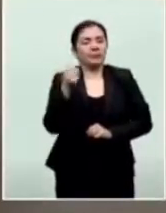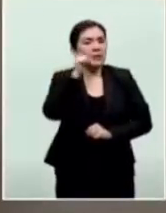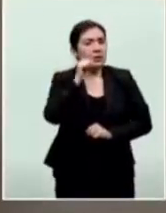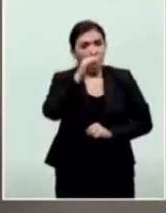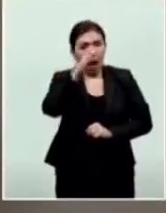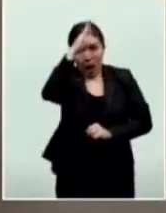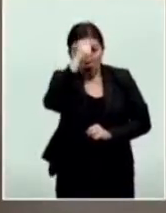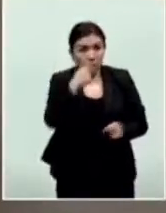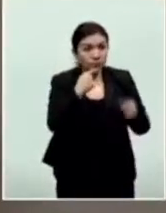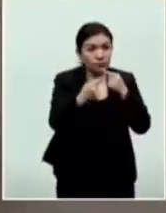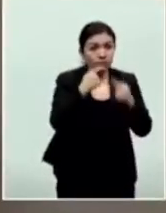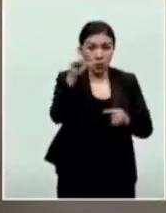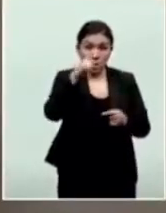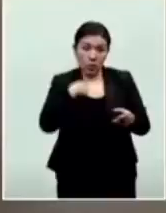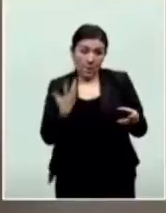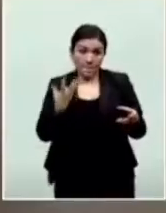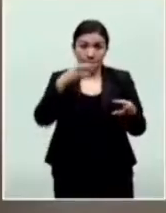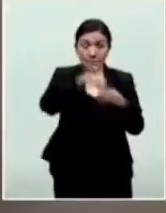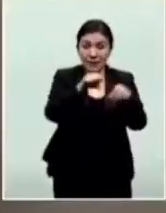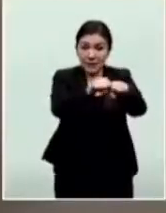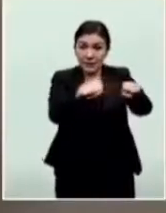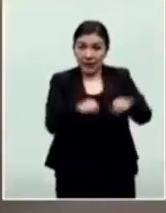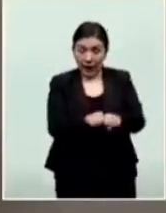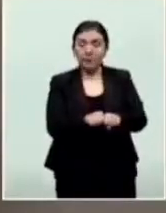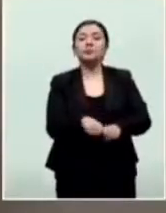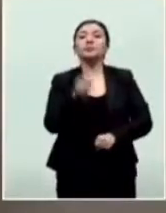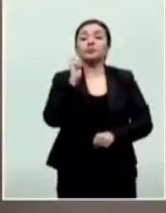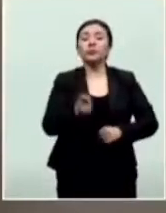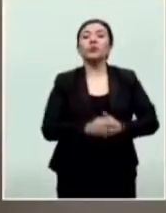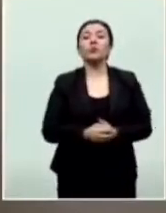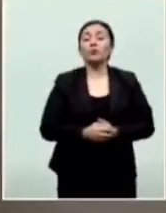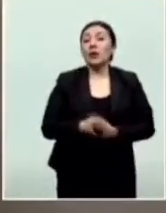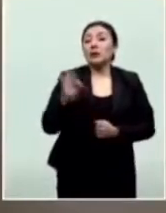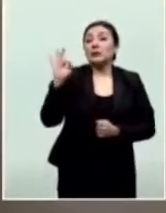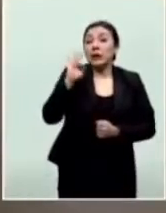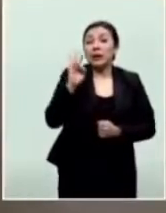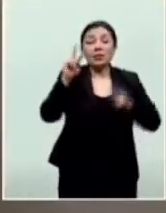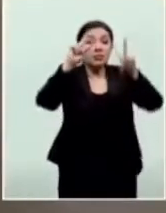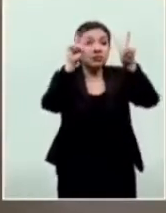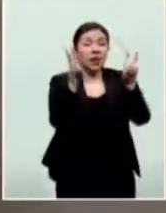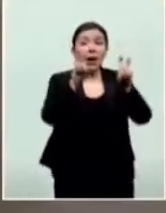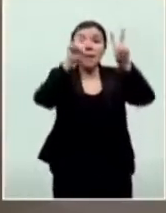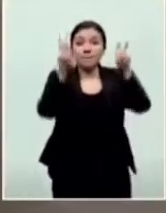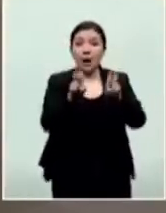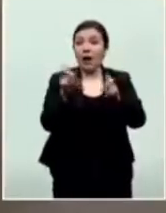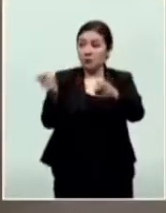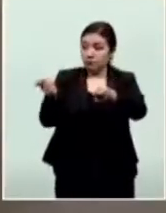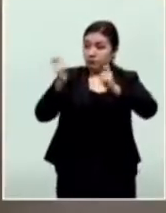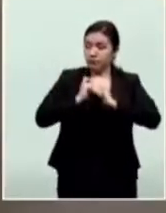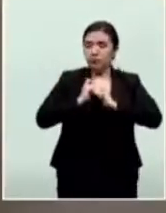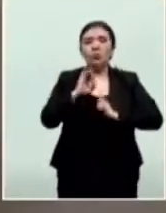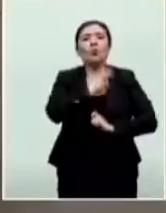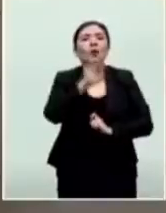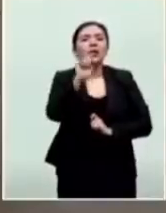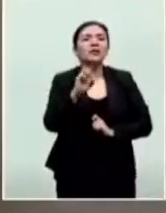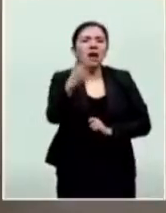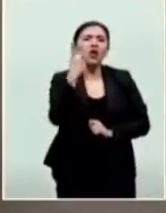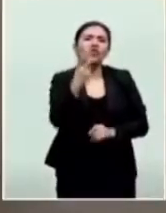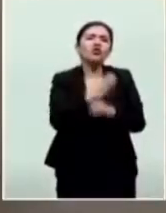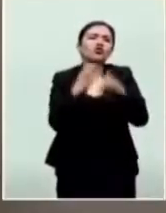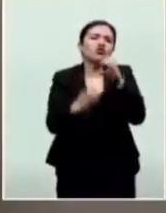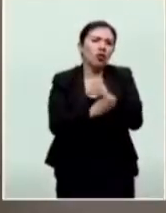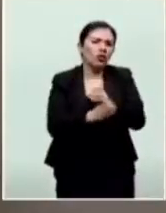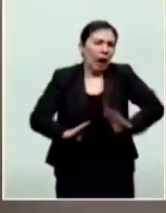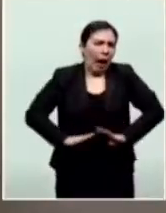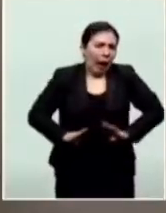hicimos mientras yo fui integrante de la sala, de que la atracción de los asuntos puede responder a dos temas o a